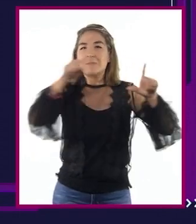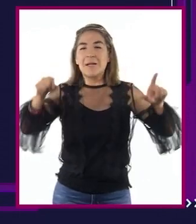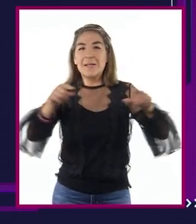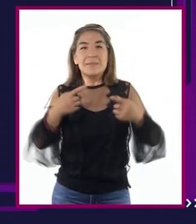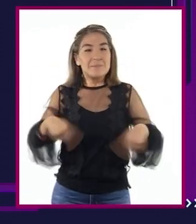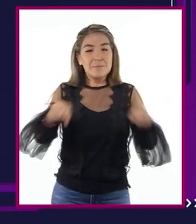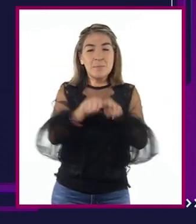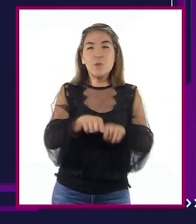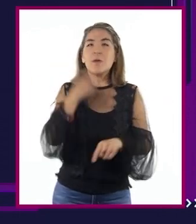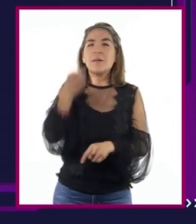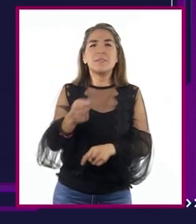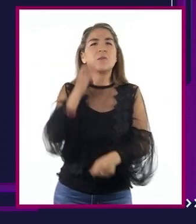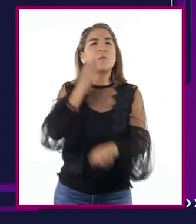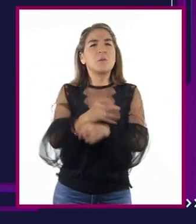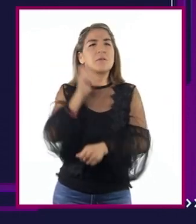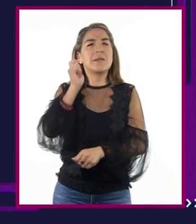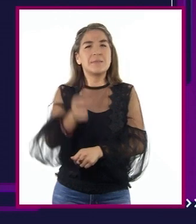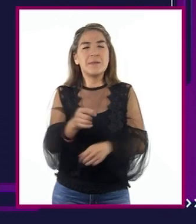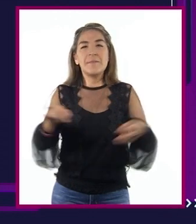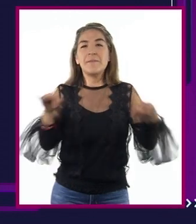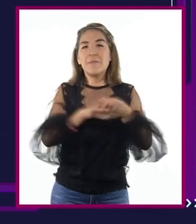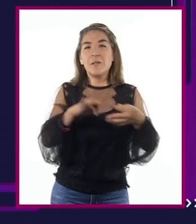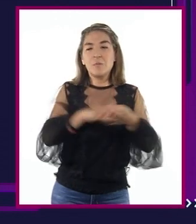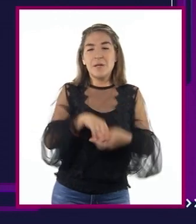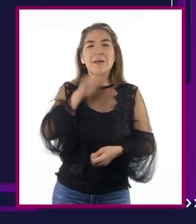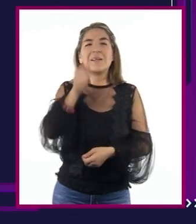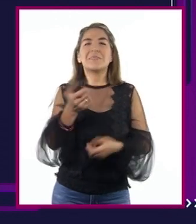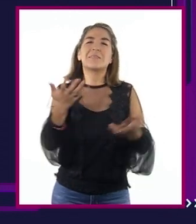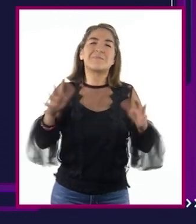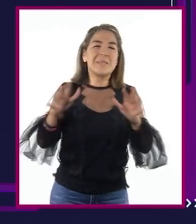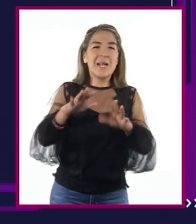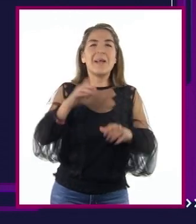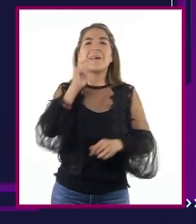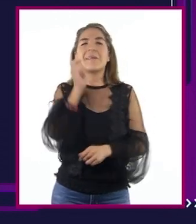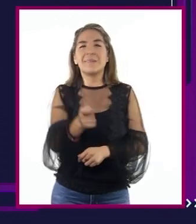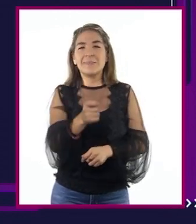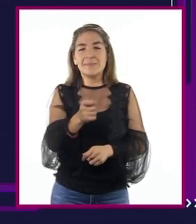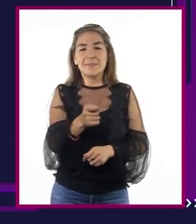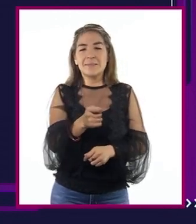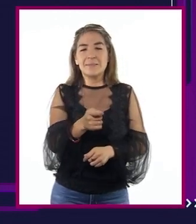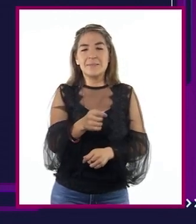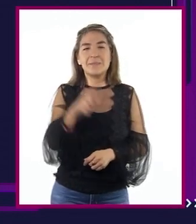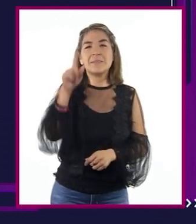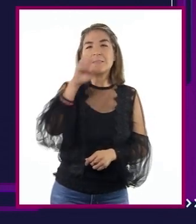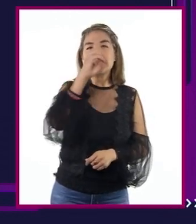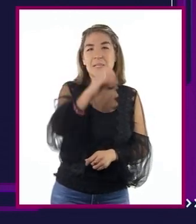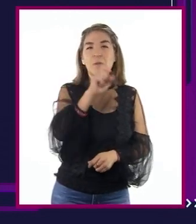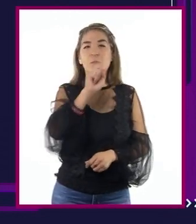absoluta. Lo que observamos es la frecuencia relativa, que corresponde a